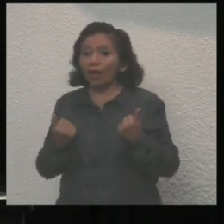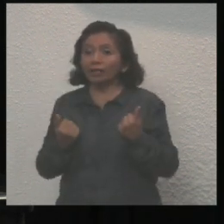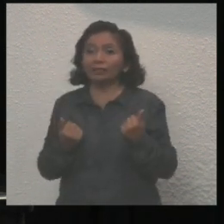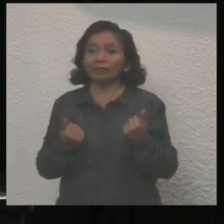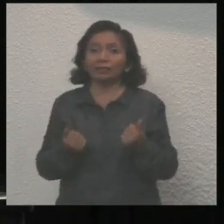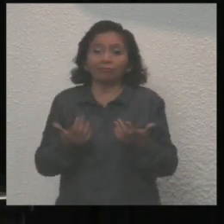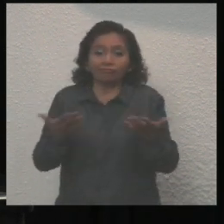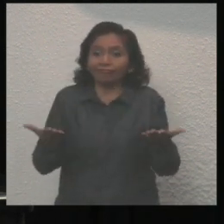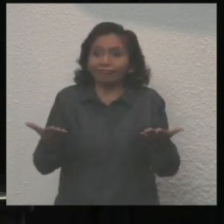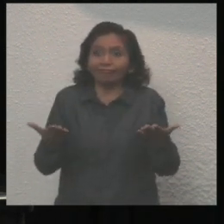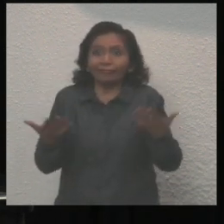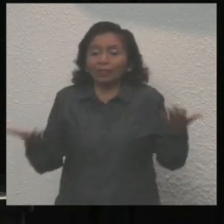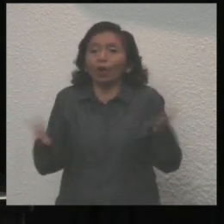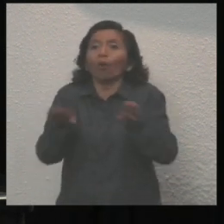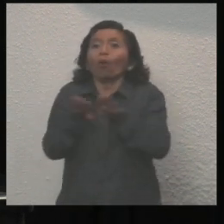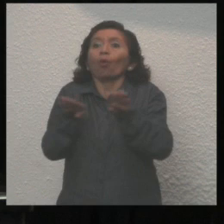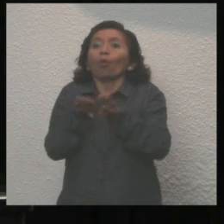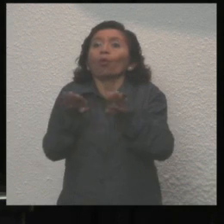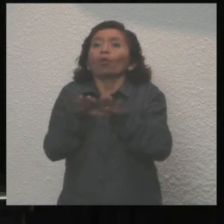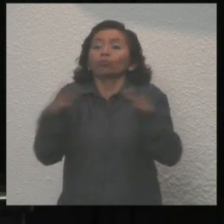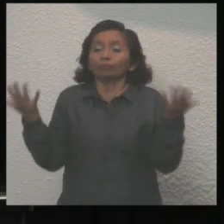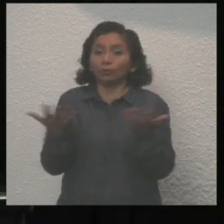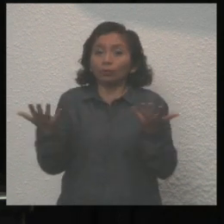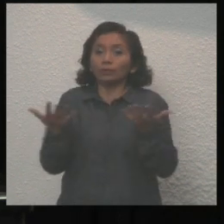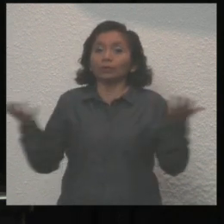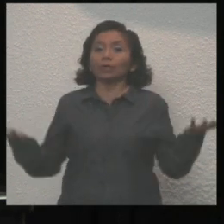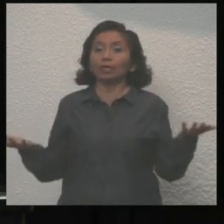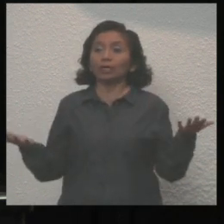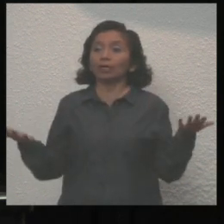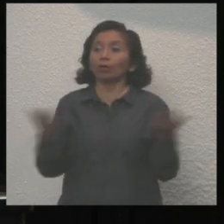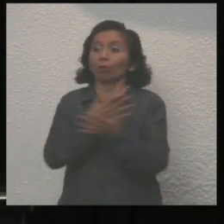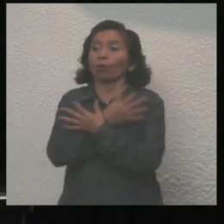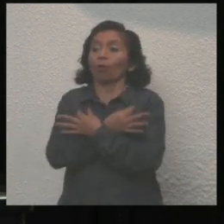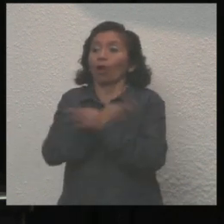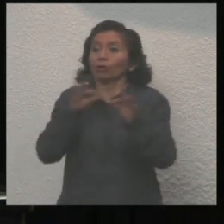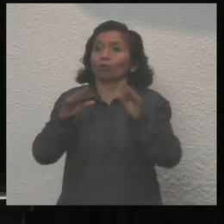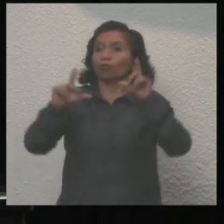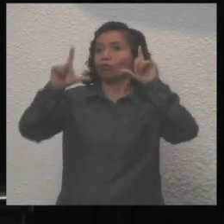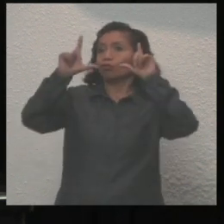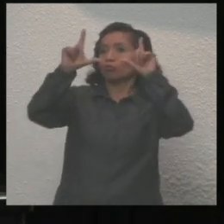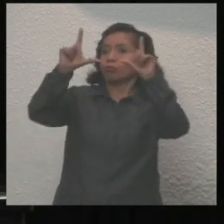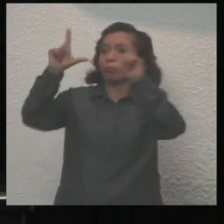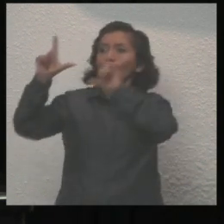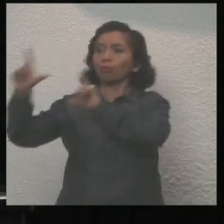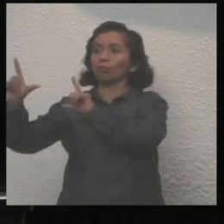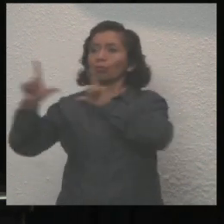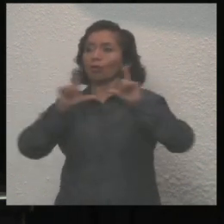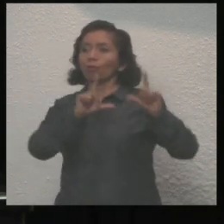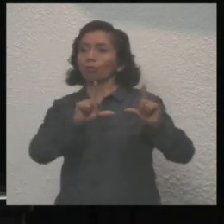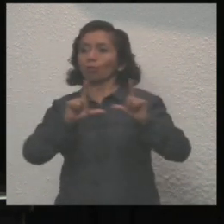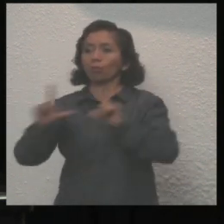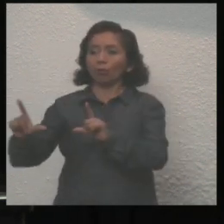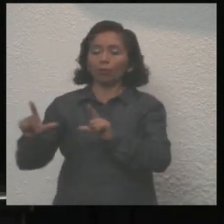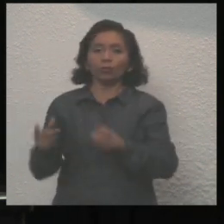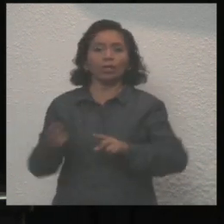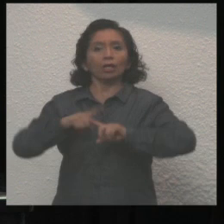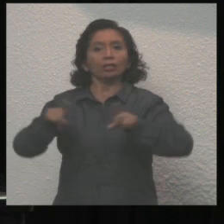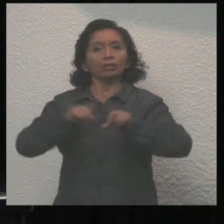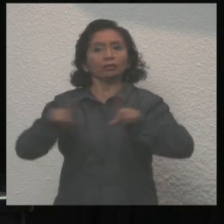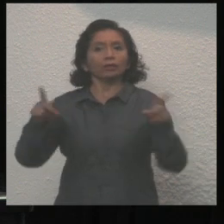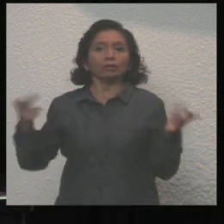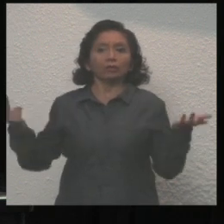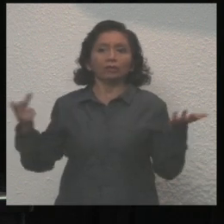podrá detenerse con medidas cosméticas ni con anuncios espectaculares sobre la defunción de las políticas del